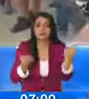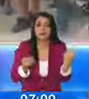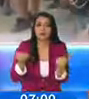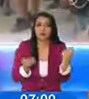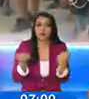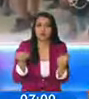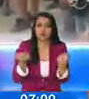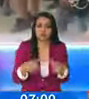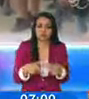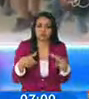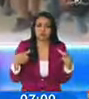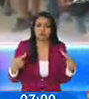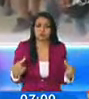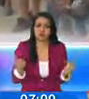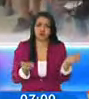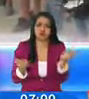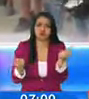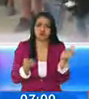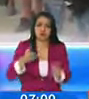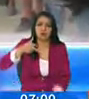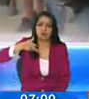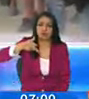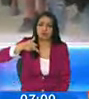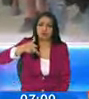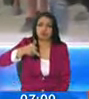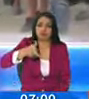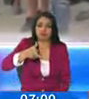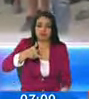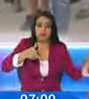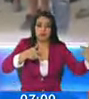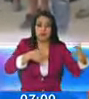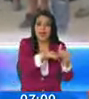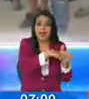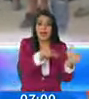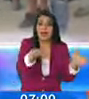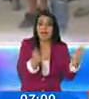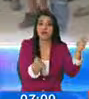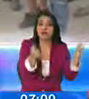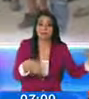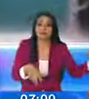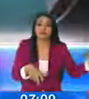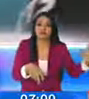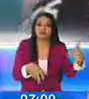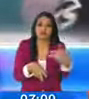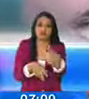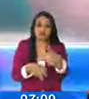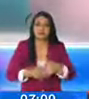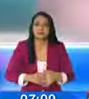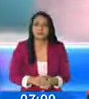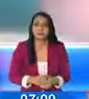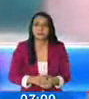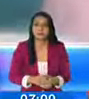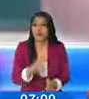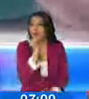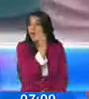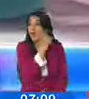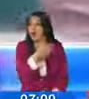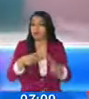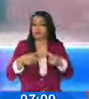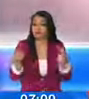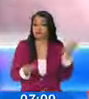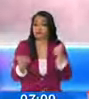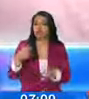camión pesado, venía en sentido oeste-este y la camioneta venía en sentido norte-sur. ¿Y acá venía el furgón? ¿De acá? Sí, porque yo me